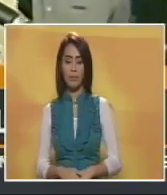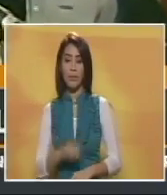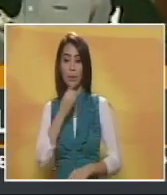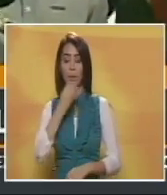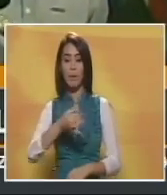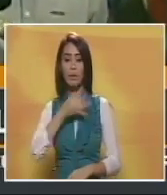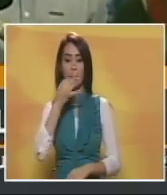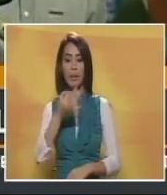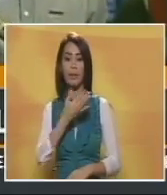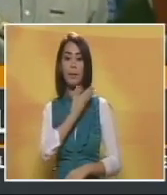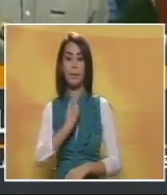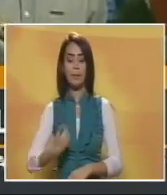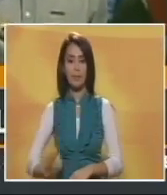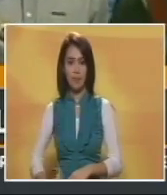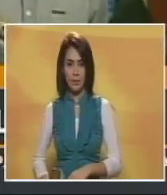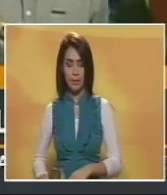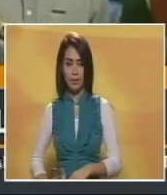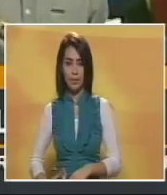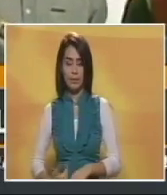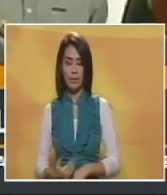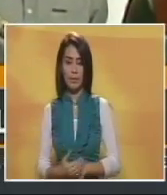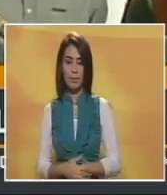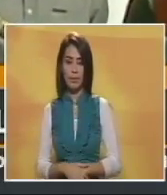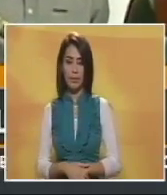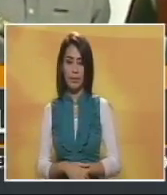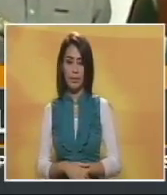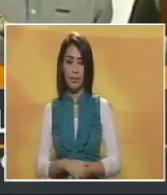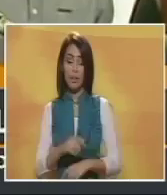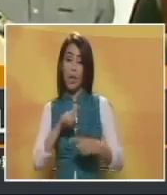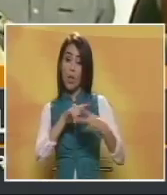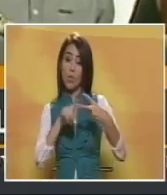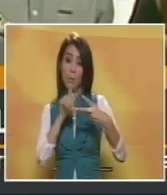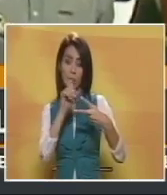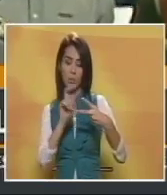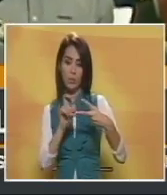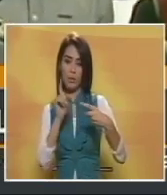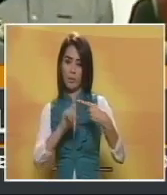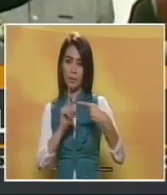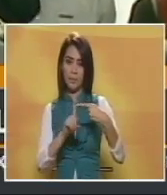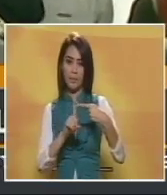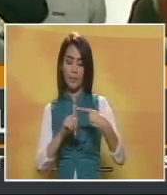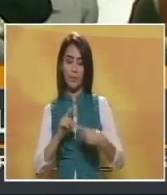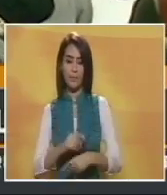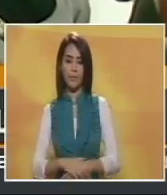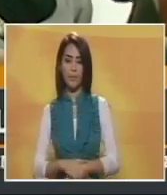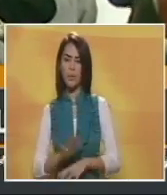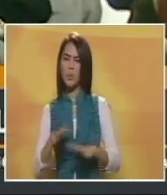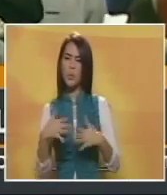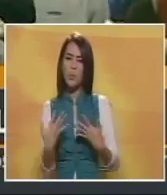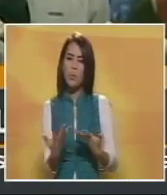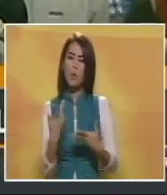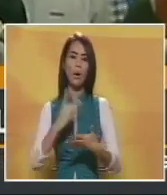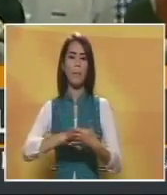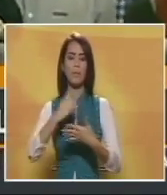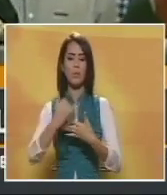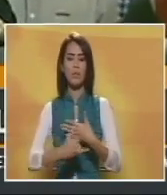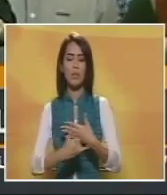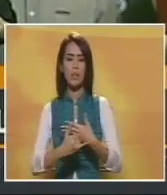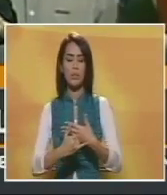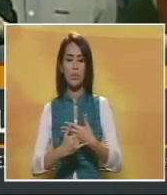Buenas tardes, presidente. ¿Cómo está? Buenas tardes. Bueno, 2 preguntas, ¿no? La primera, ¿cuál es ese